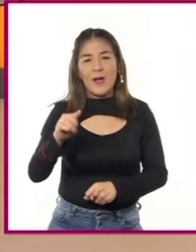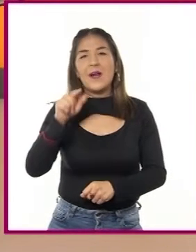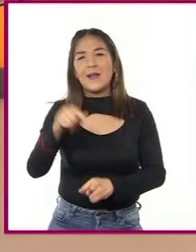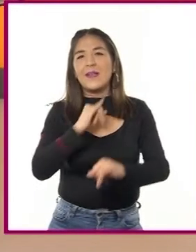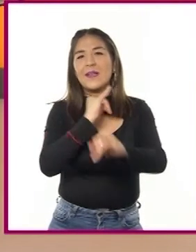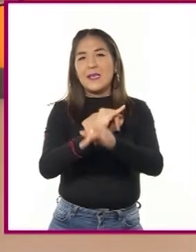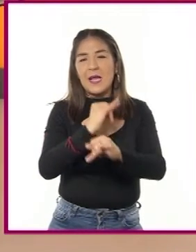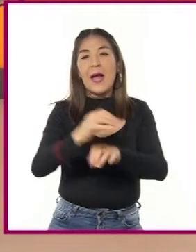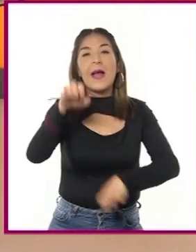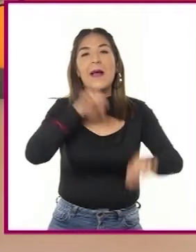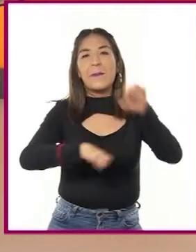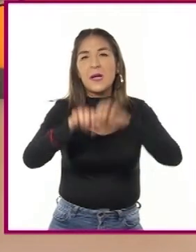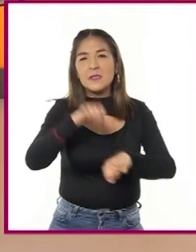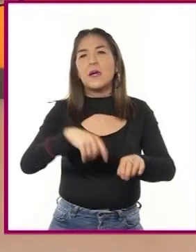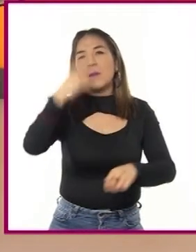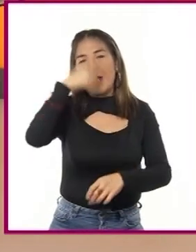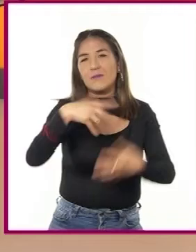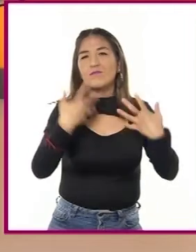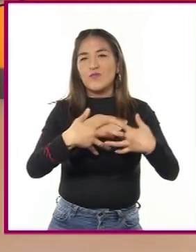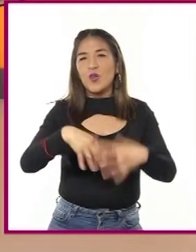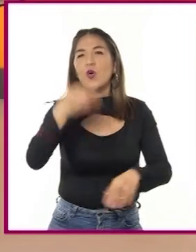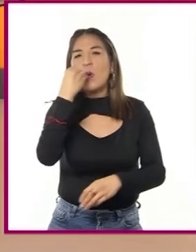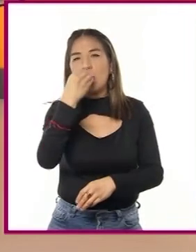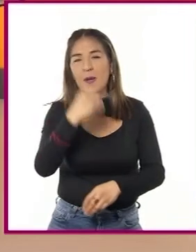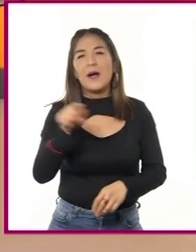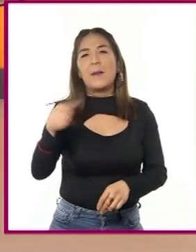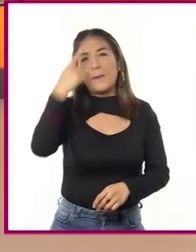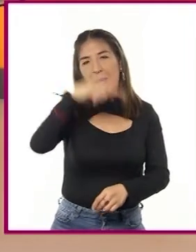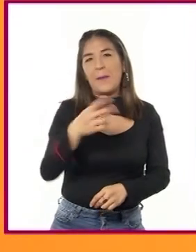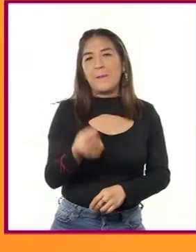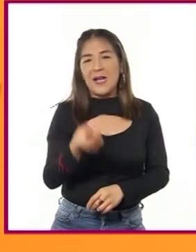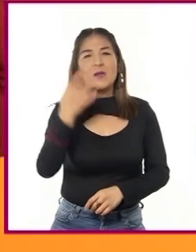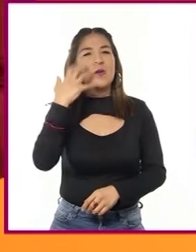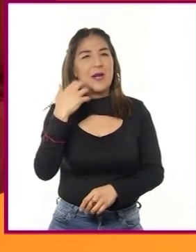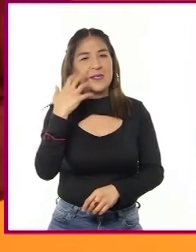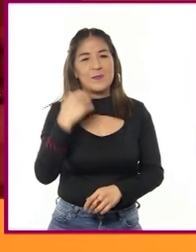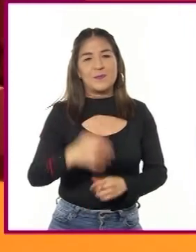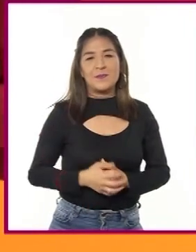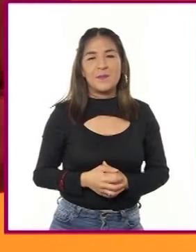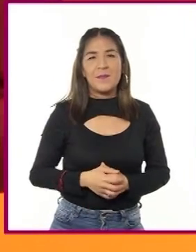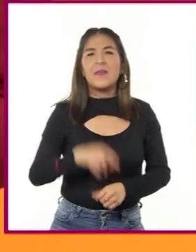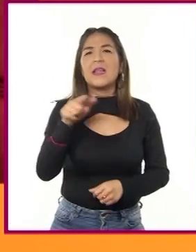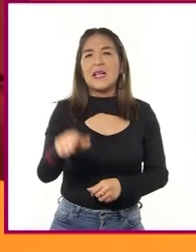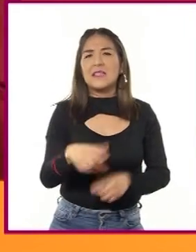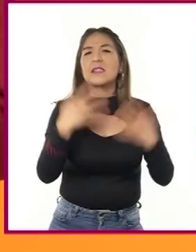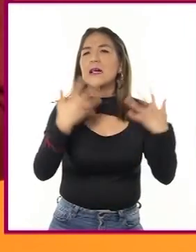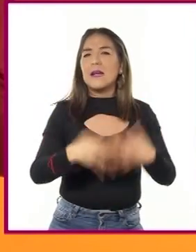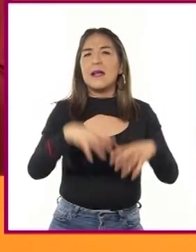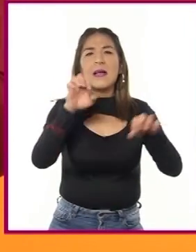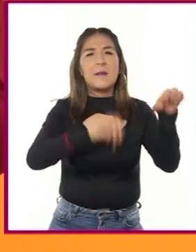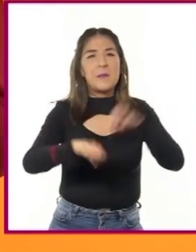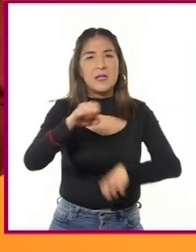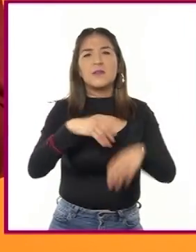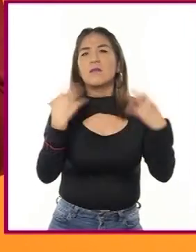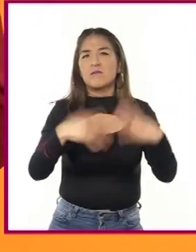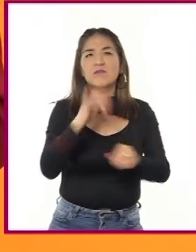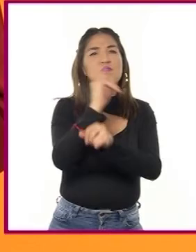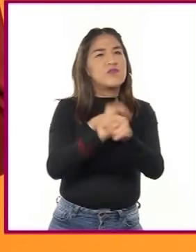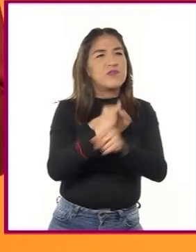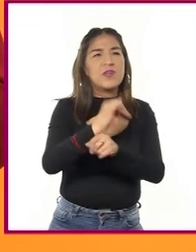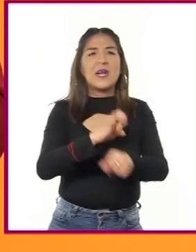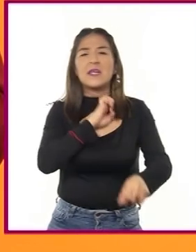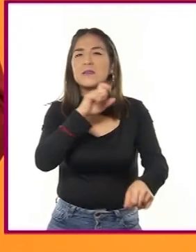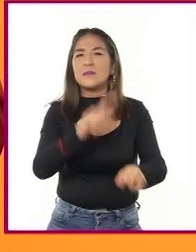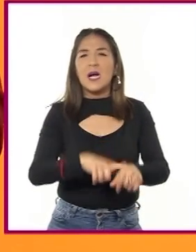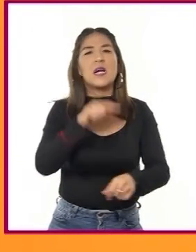de empresas que elaboran productos alimenticios para perros y gatos. Estas empresas tienen estudios muy precisos y